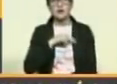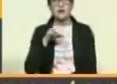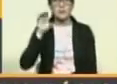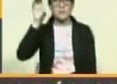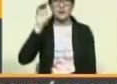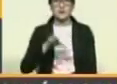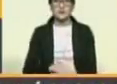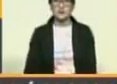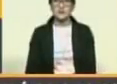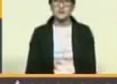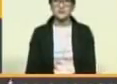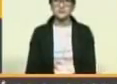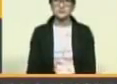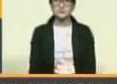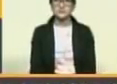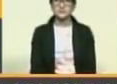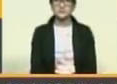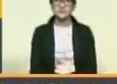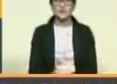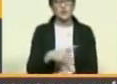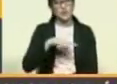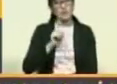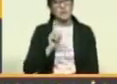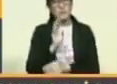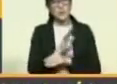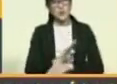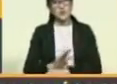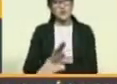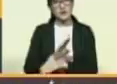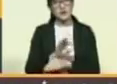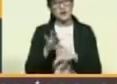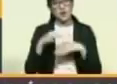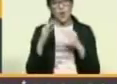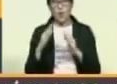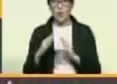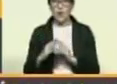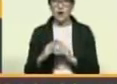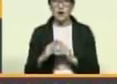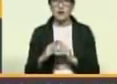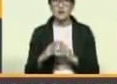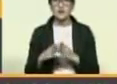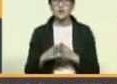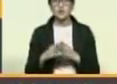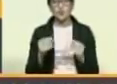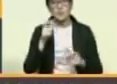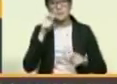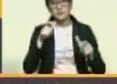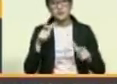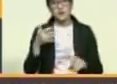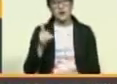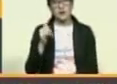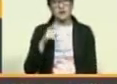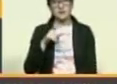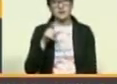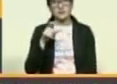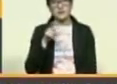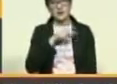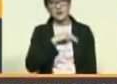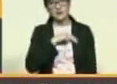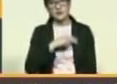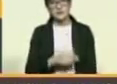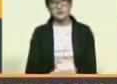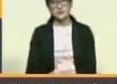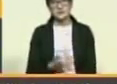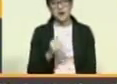Bueno, nosotros tenemos que proteger a los hogares de todos los carnetizados. Hemos llegado a